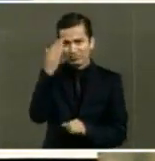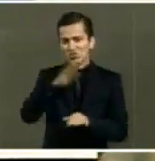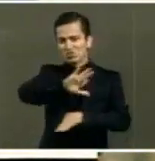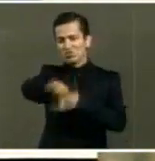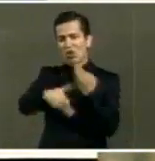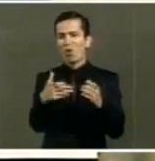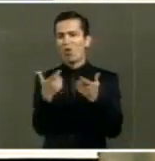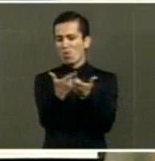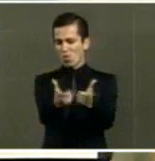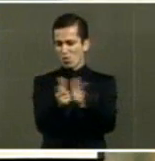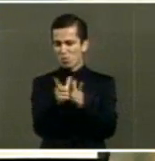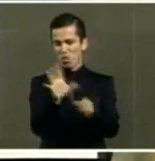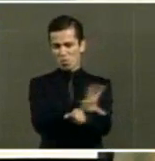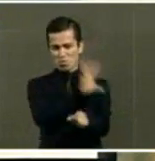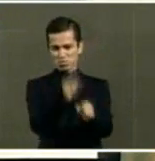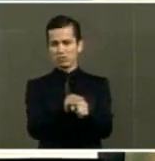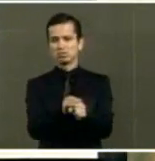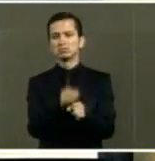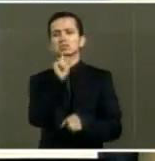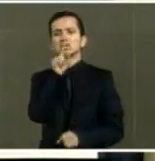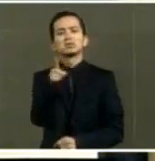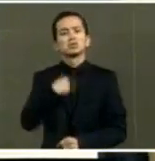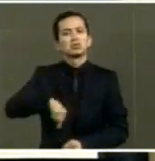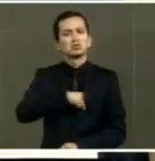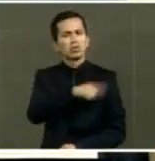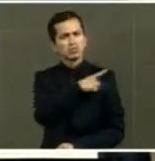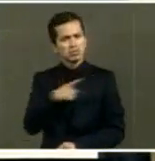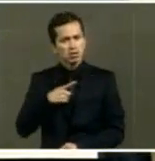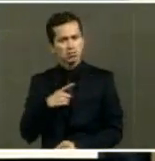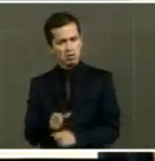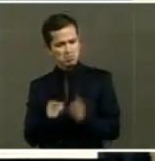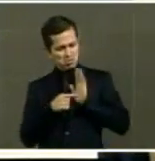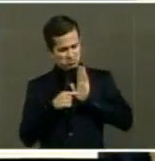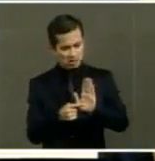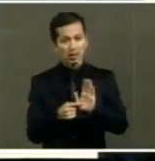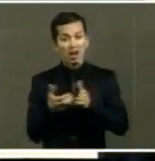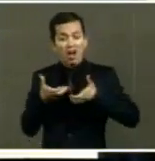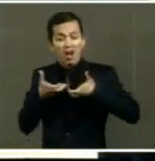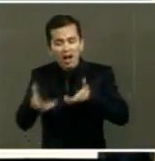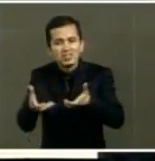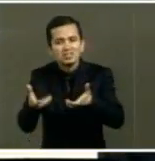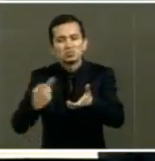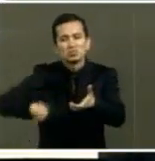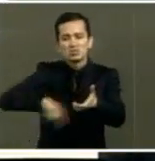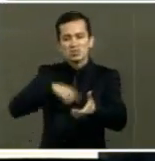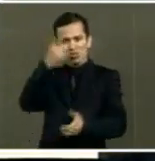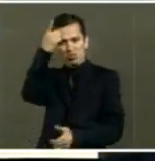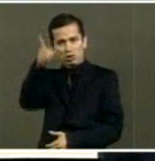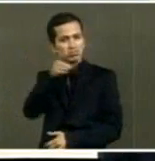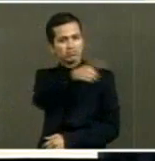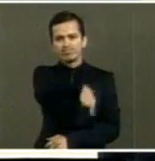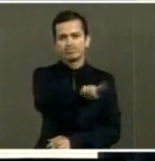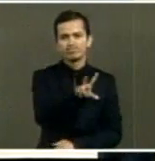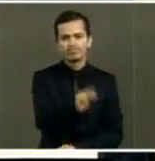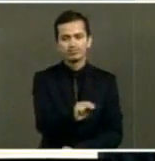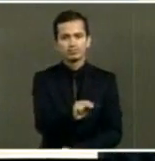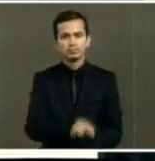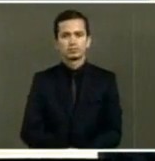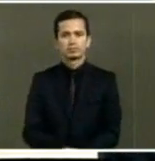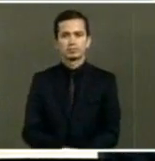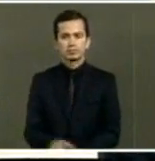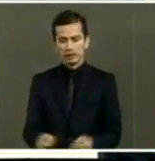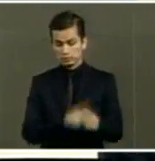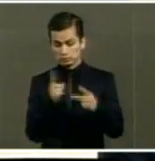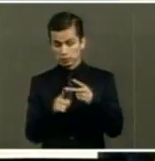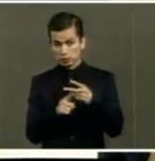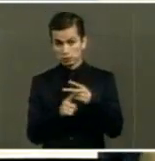además debemos y vamos a hacerles saber que las calles son nuestras y no de ellos. Con el segundo